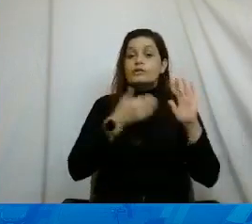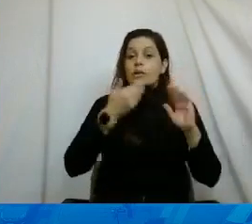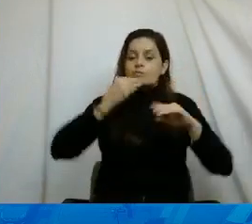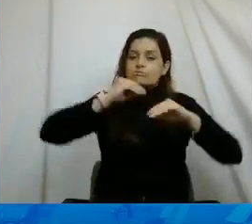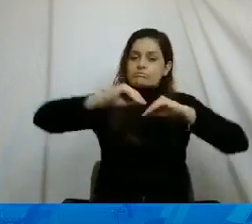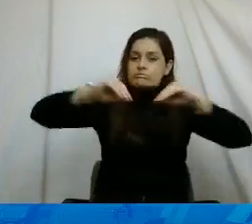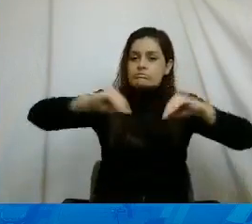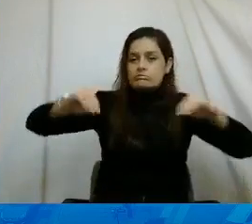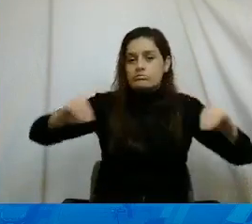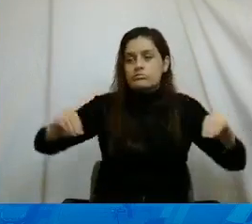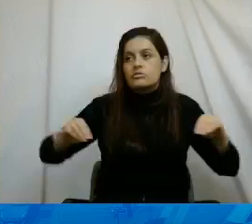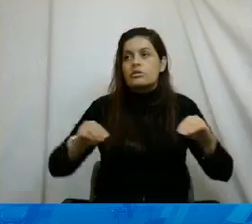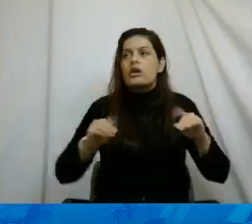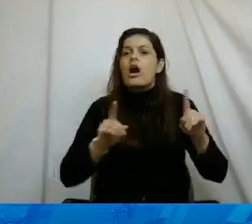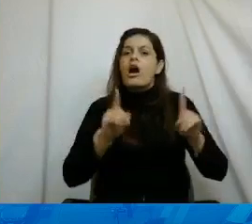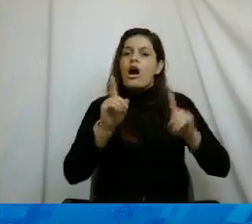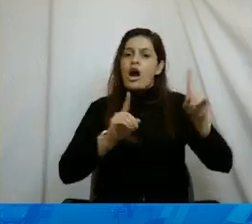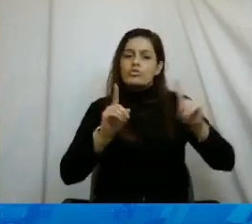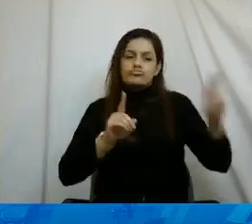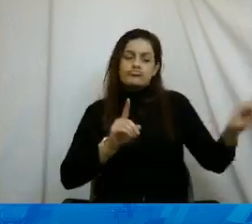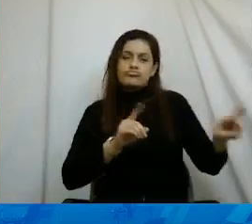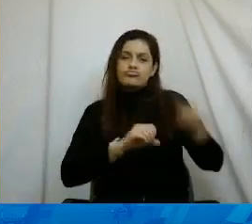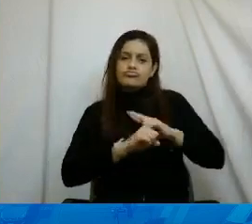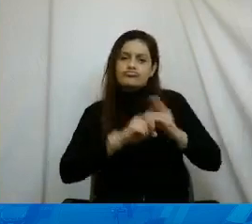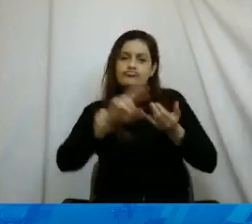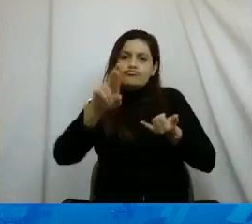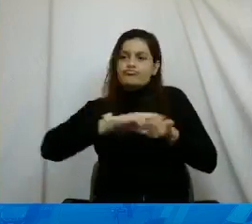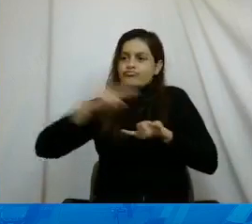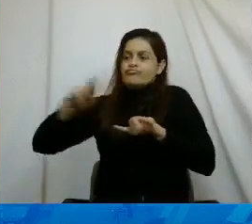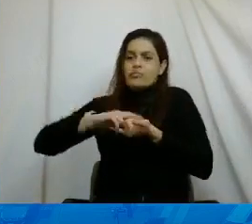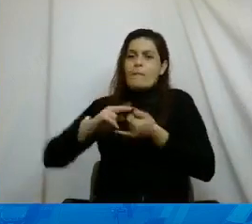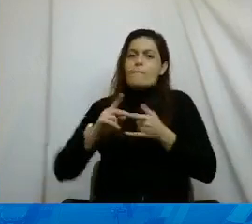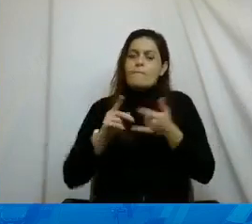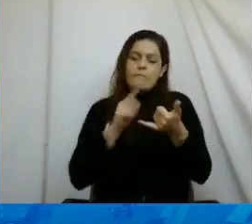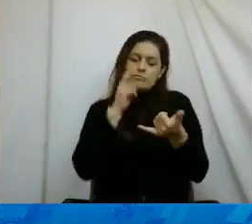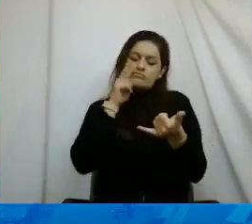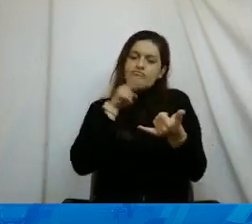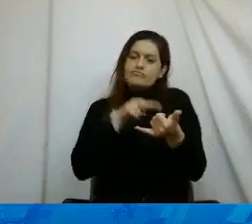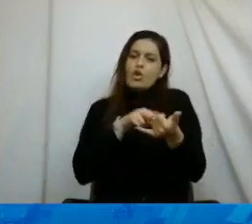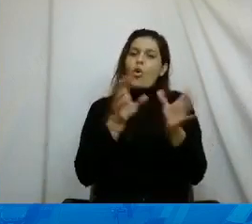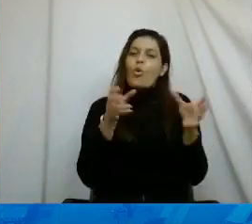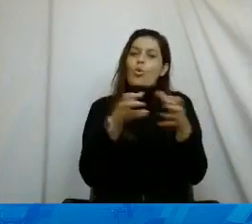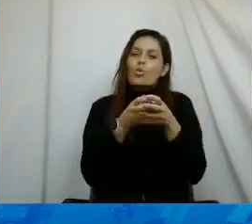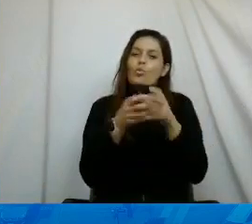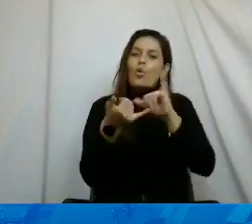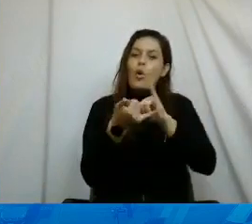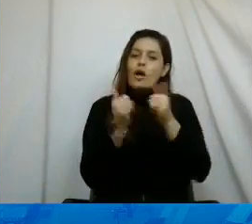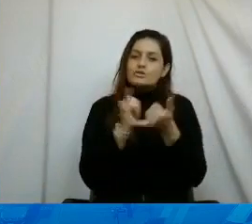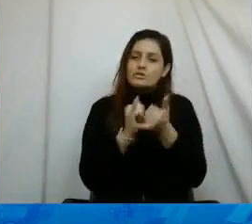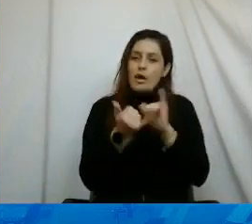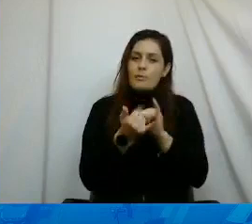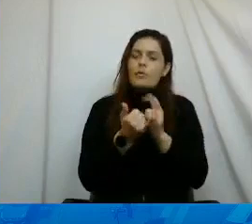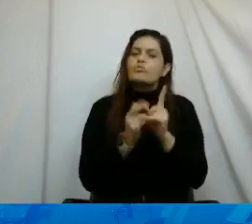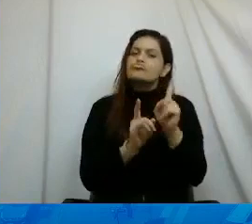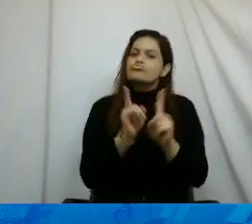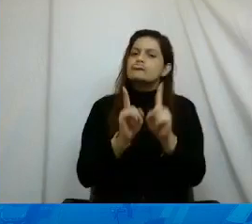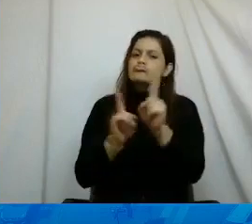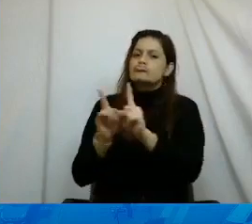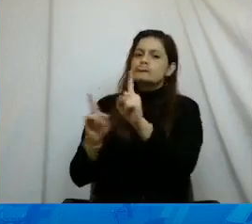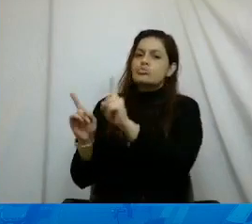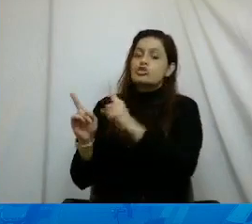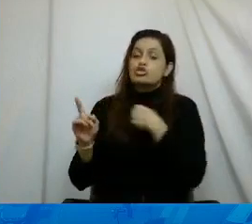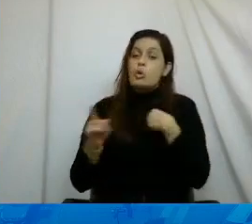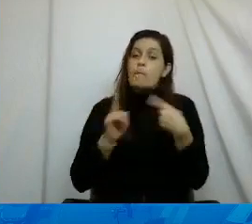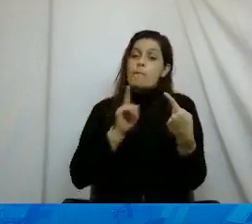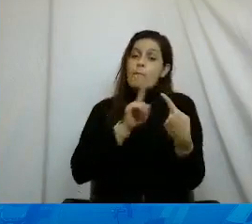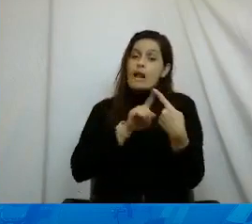mensajes que he tenido la mala suerte de ver en algunos grupos de WhatsApp en los cuales